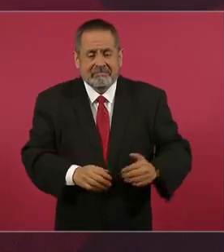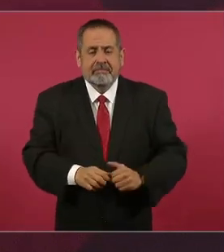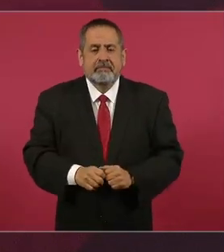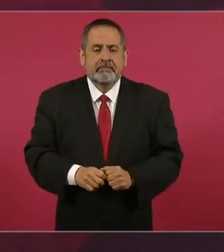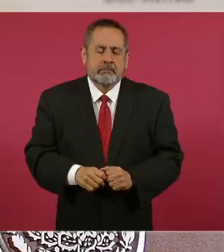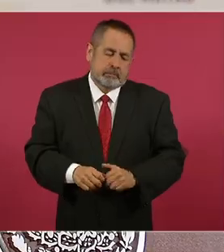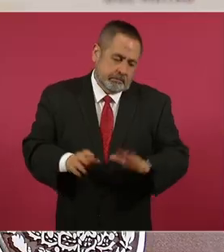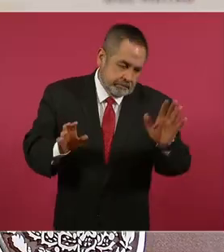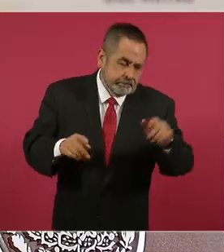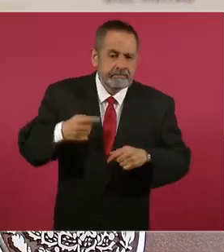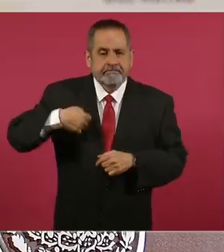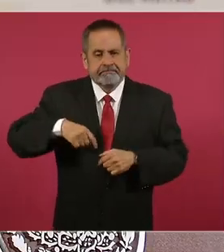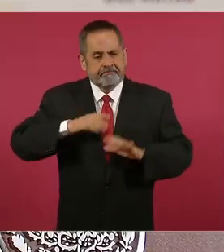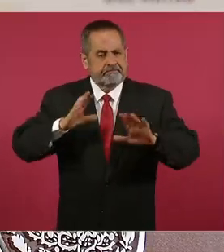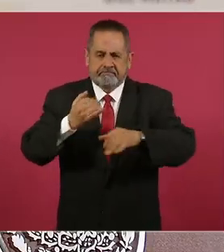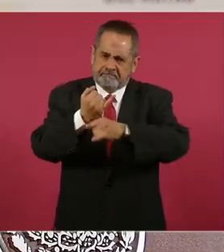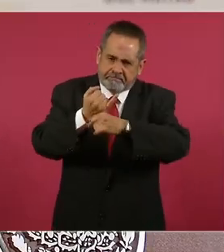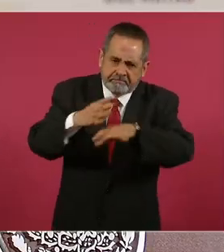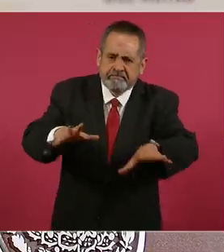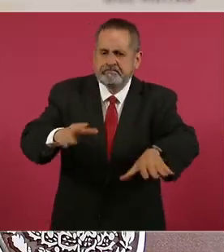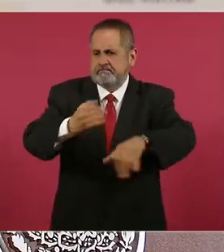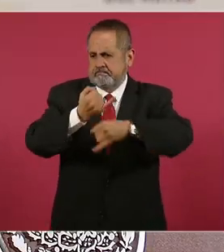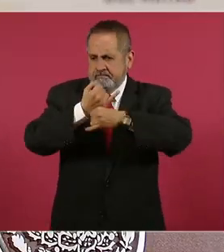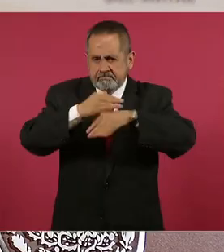Pero pues hay que estar